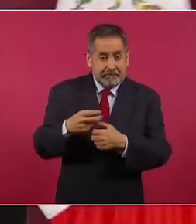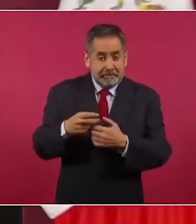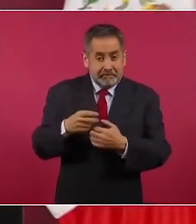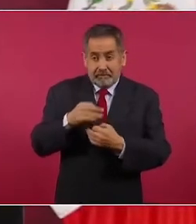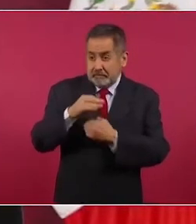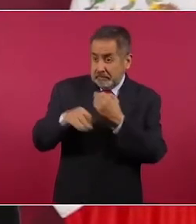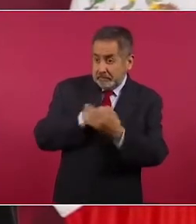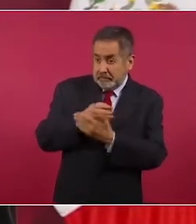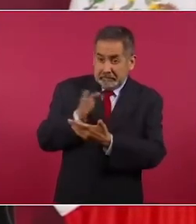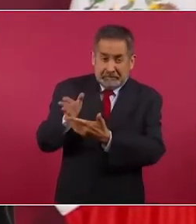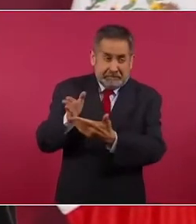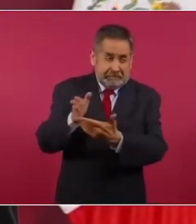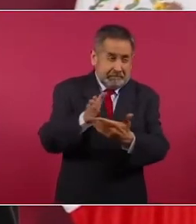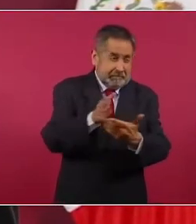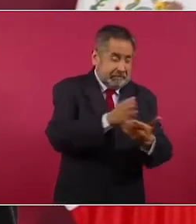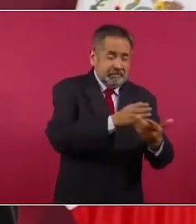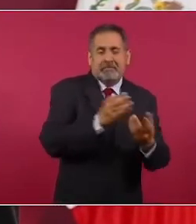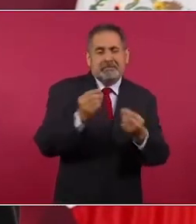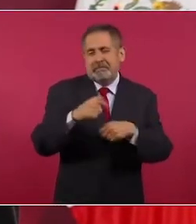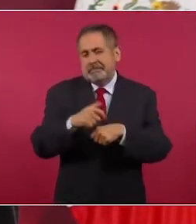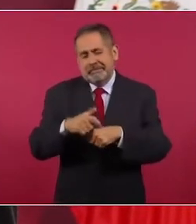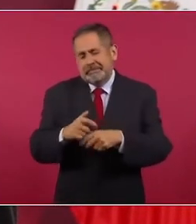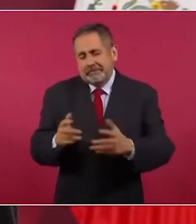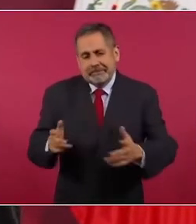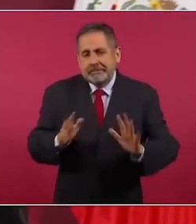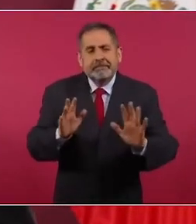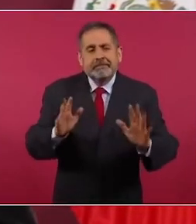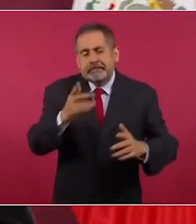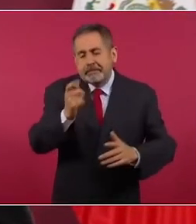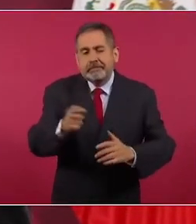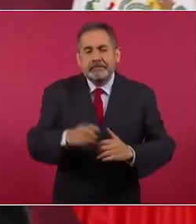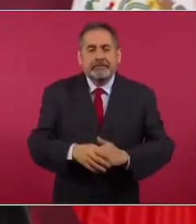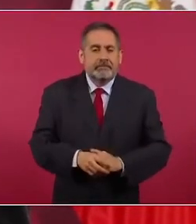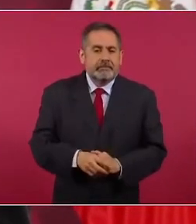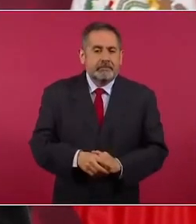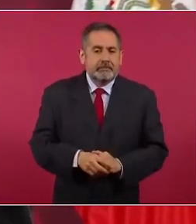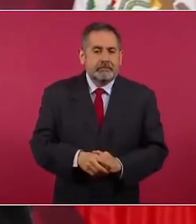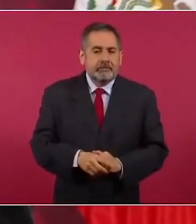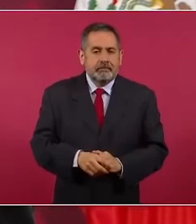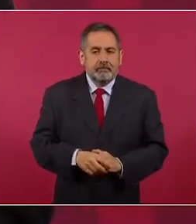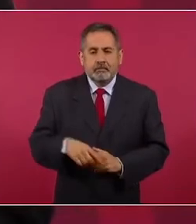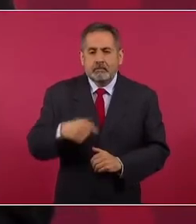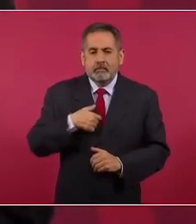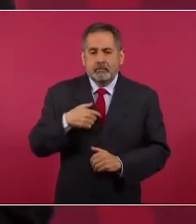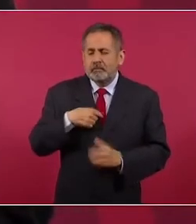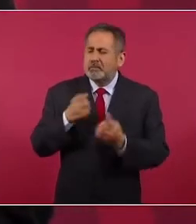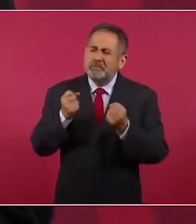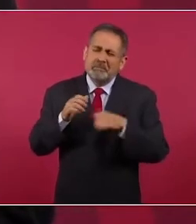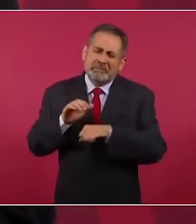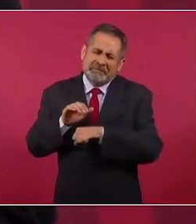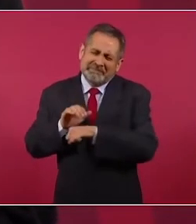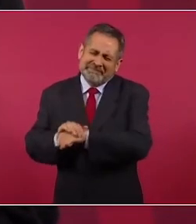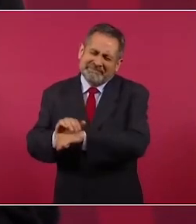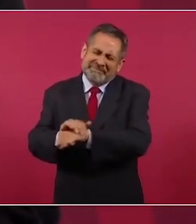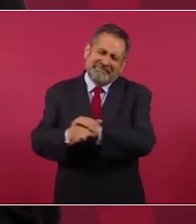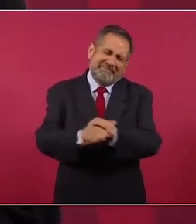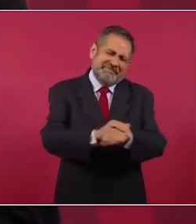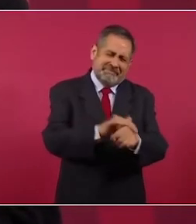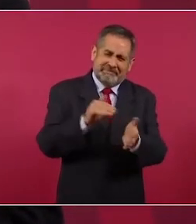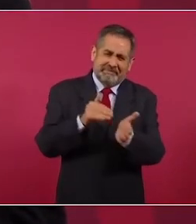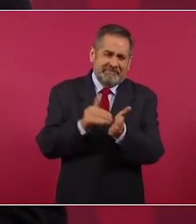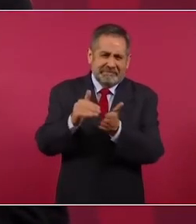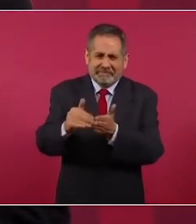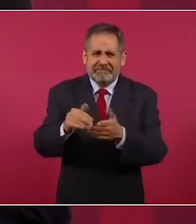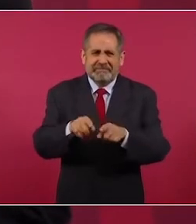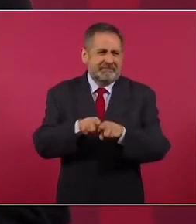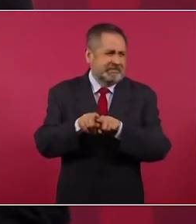dedicar bastante tiempo. Además, tengo muchos amigos, millones de amigos,